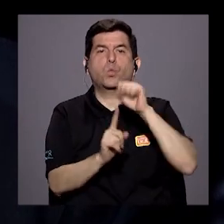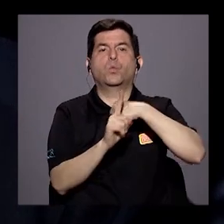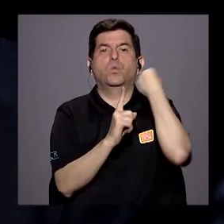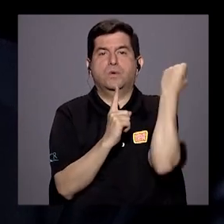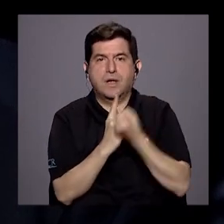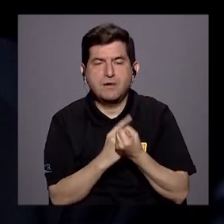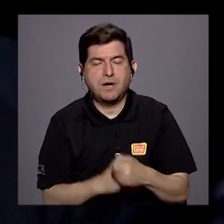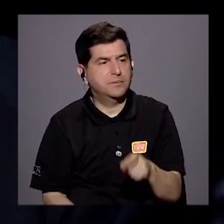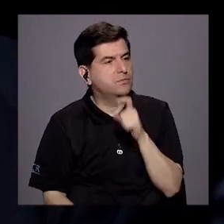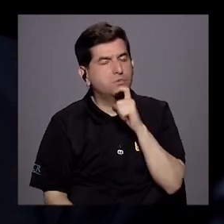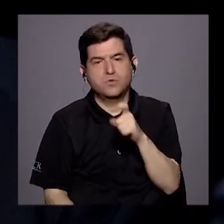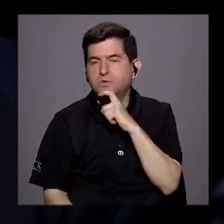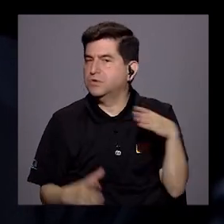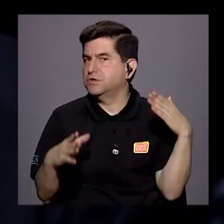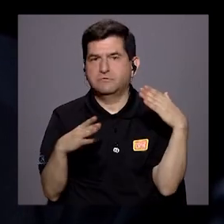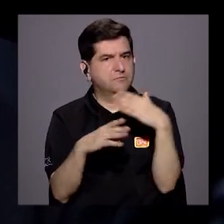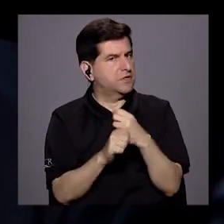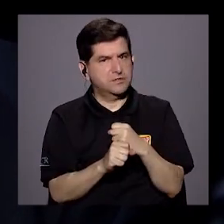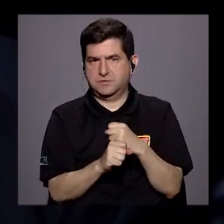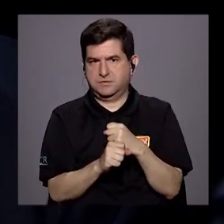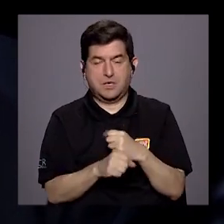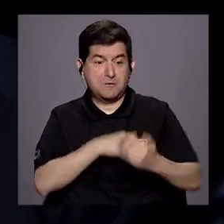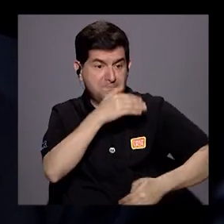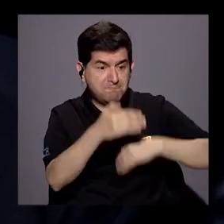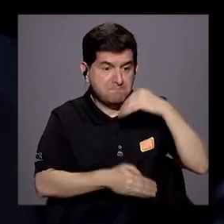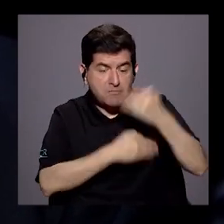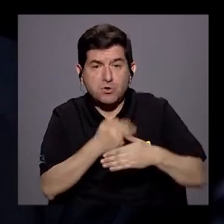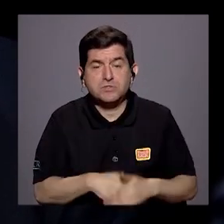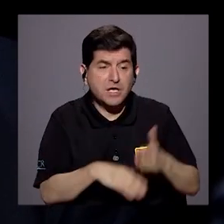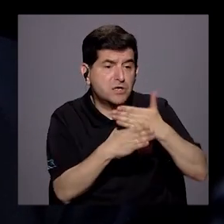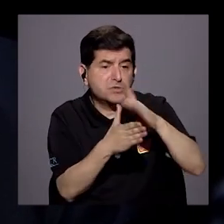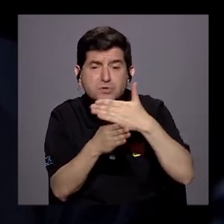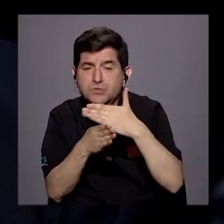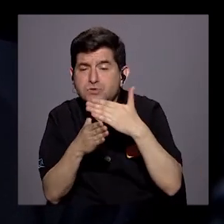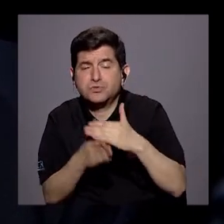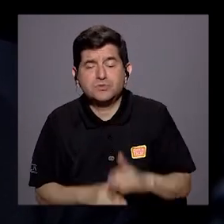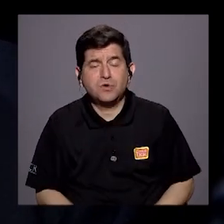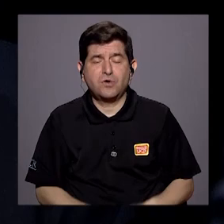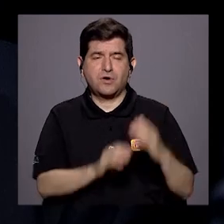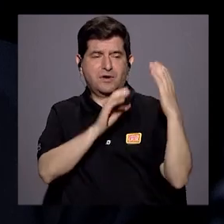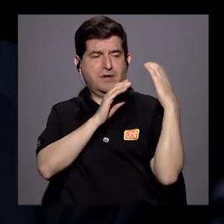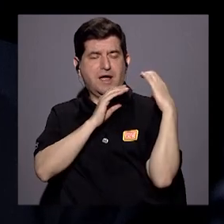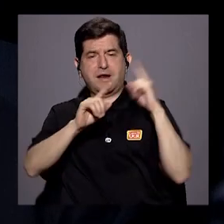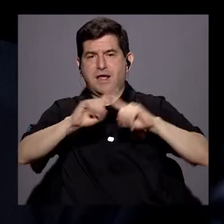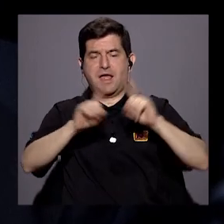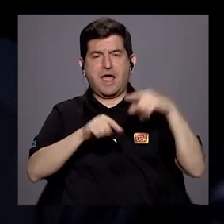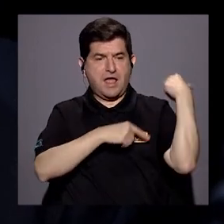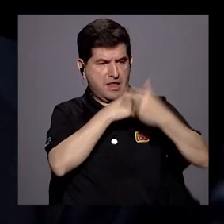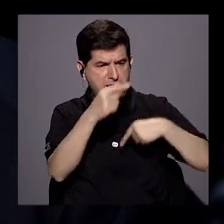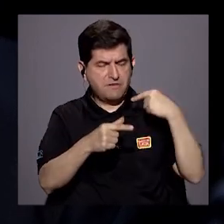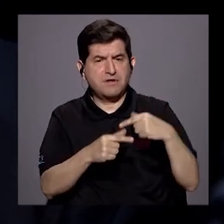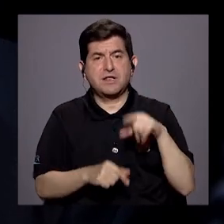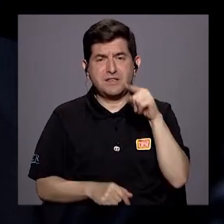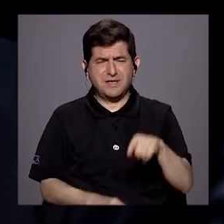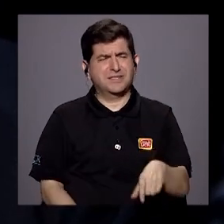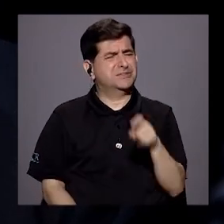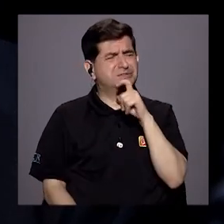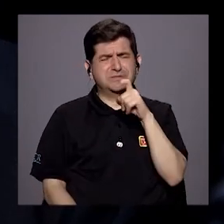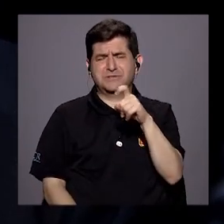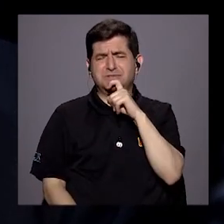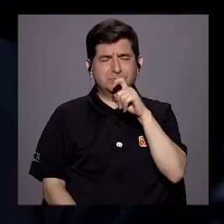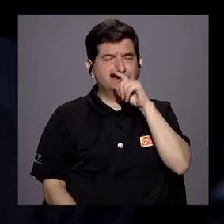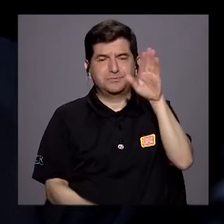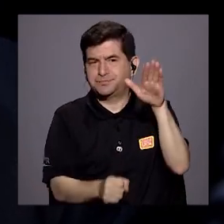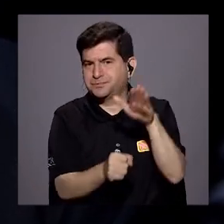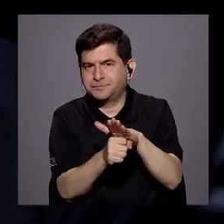estas nuevas circunstancias lo cual es muy difícil de hacer porque es un proceso de repartir cargas entre generaciones y eso siempre es muy